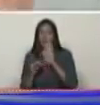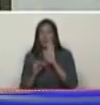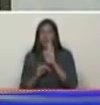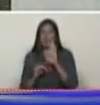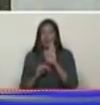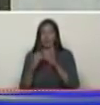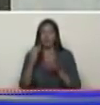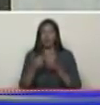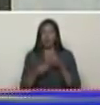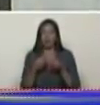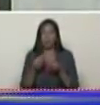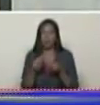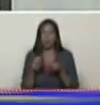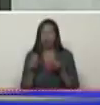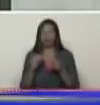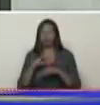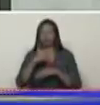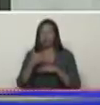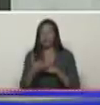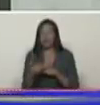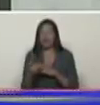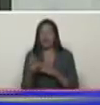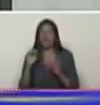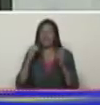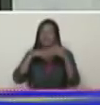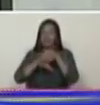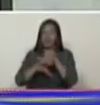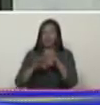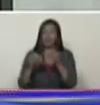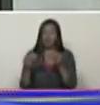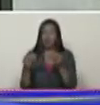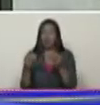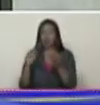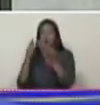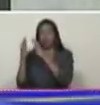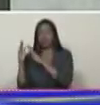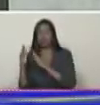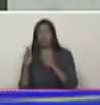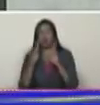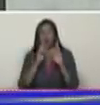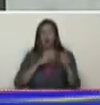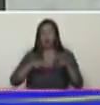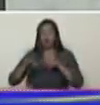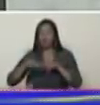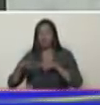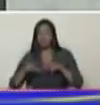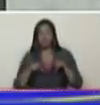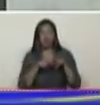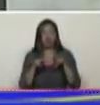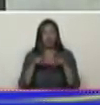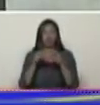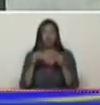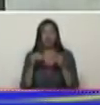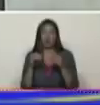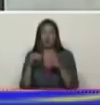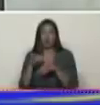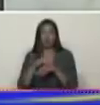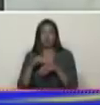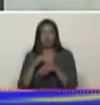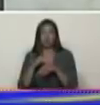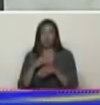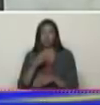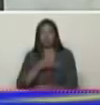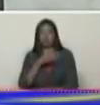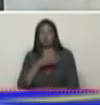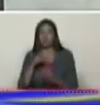de concepción de este plan integral, donde hay coordinación de todas las misiones sociales, pero enfocado, como usted lo ha dicho,